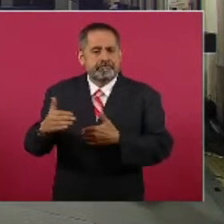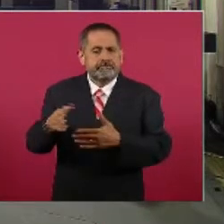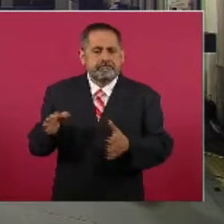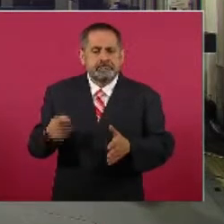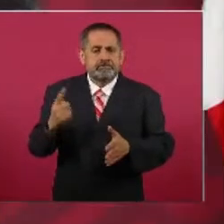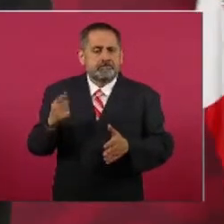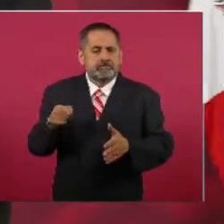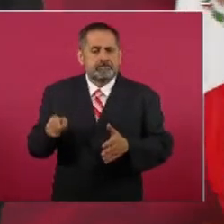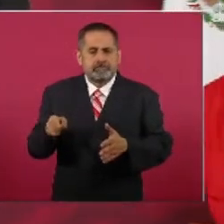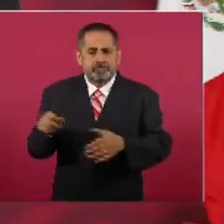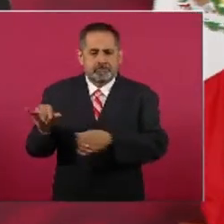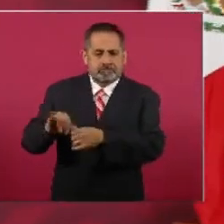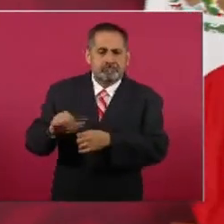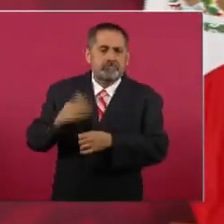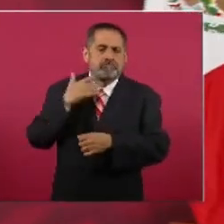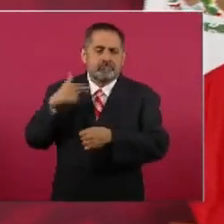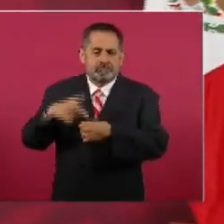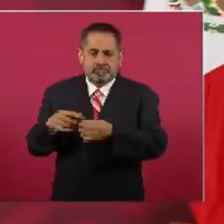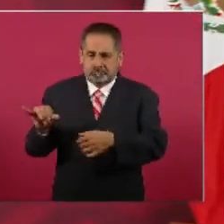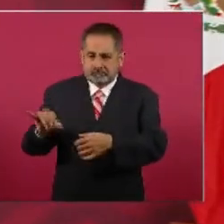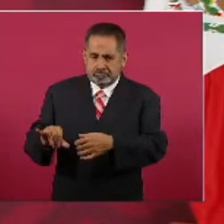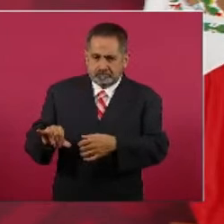este con dice